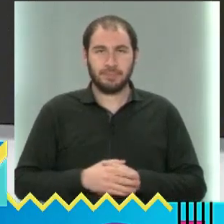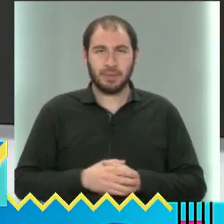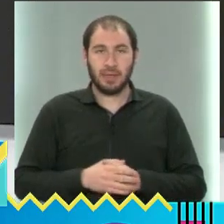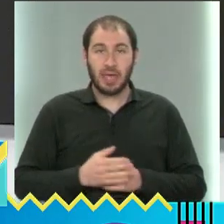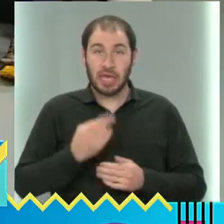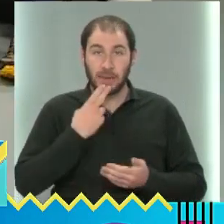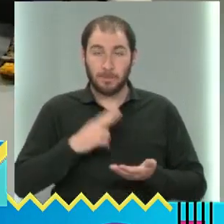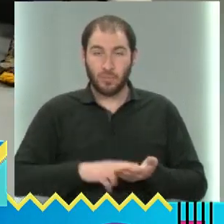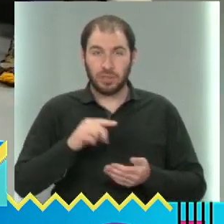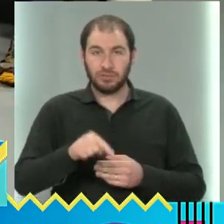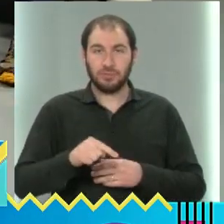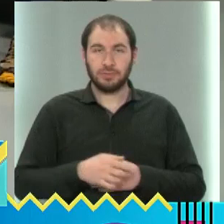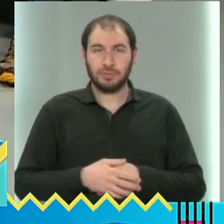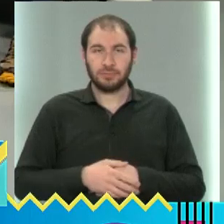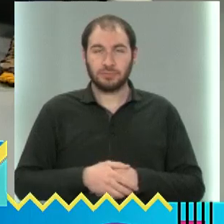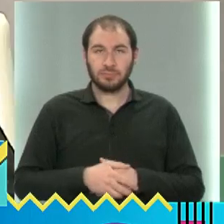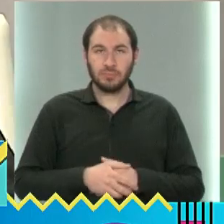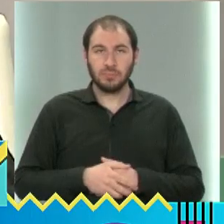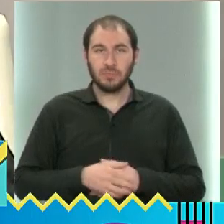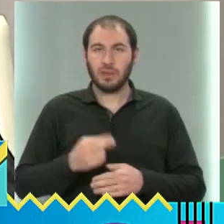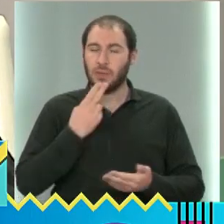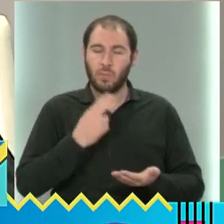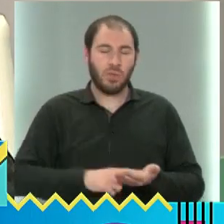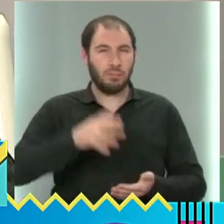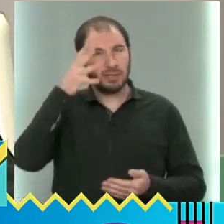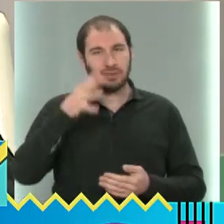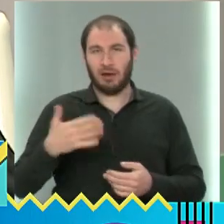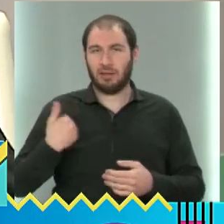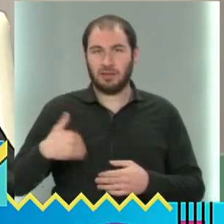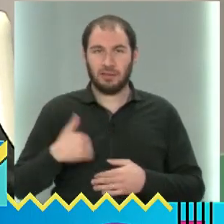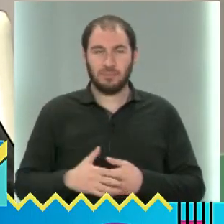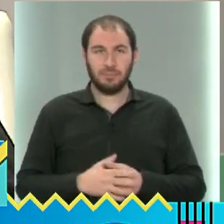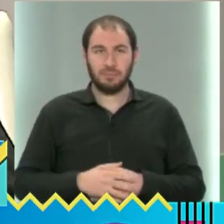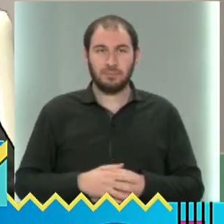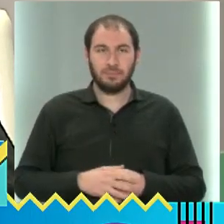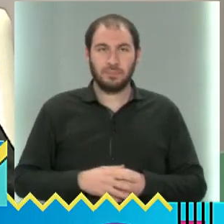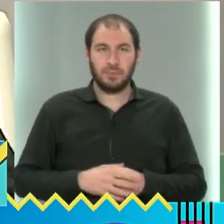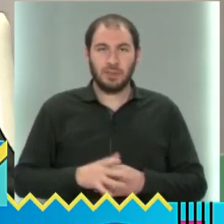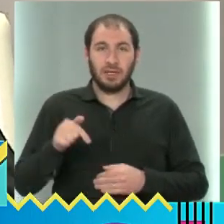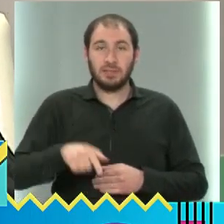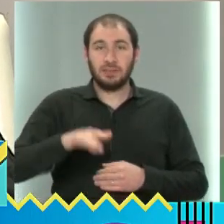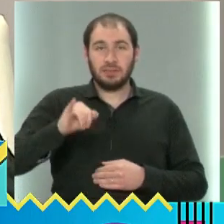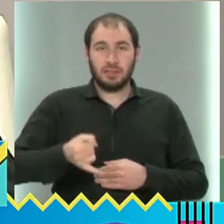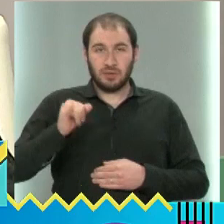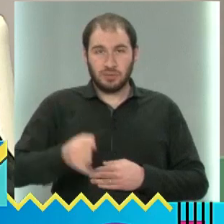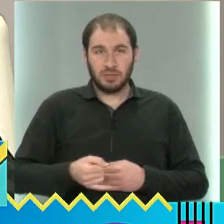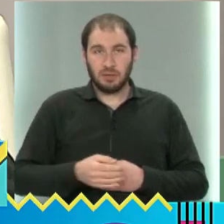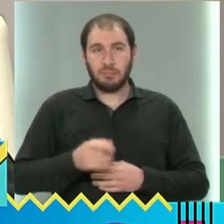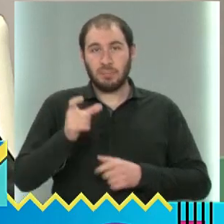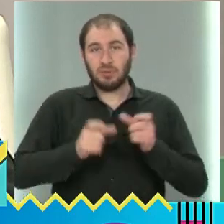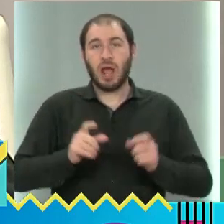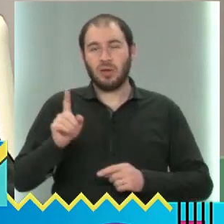la presión impositiva es muy fuerte en Argentina. Y esto necesariamente, alguna